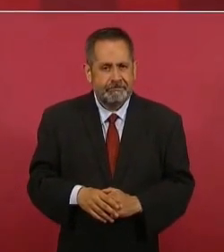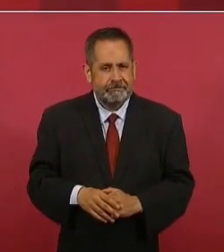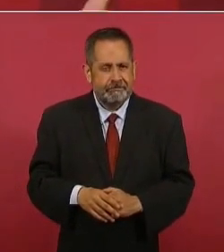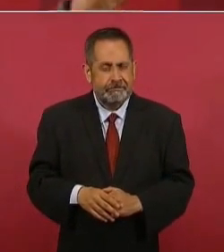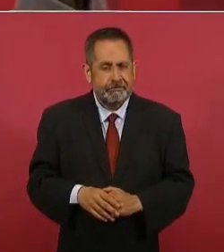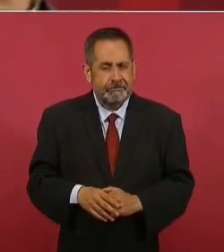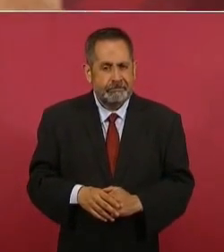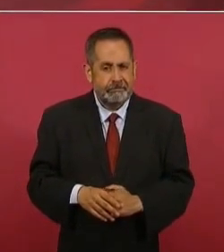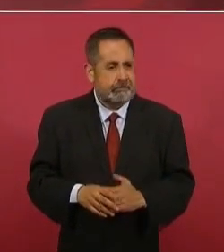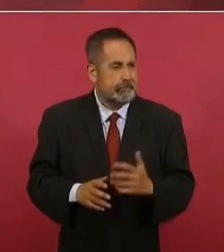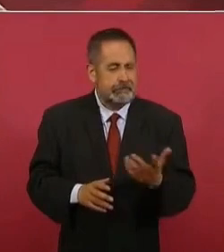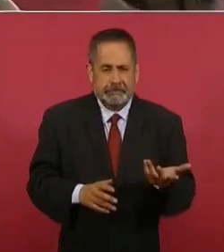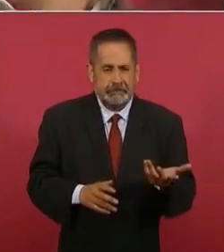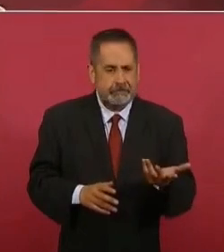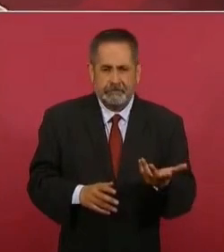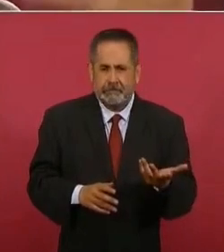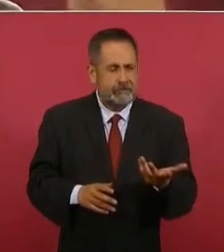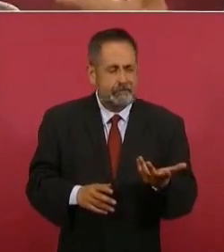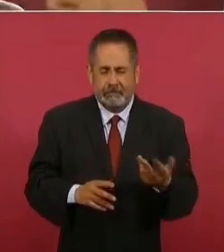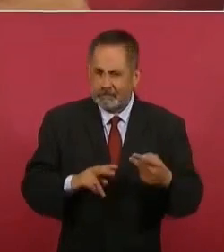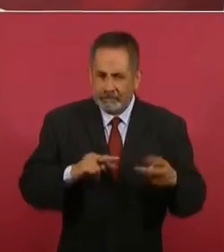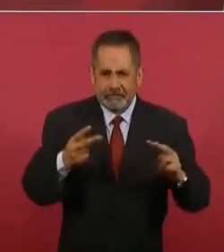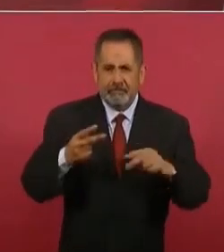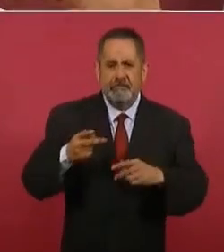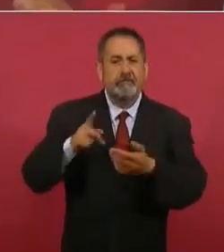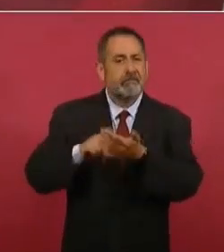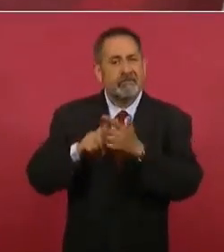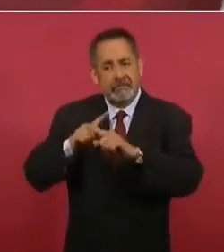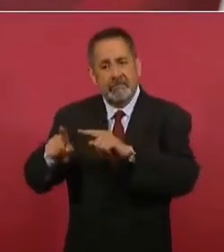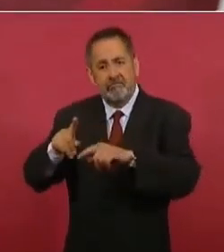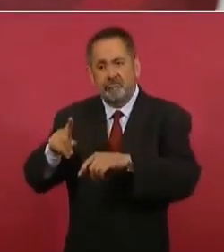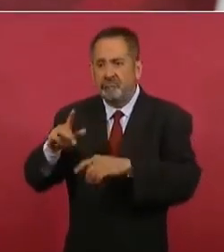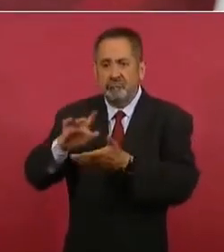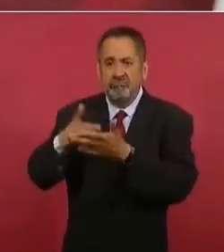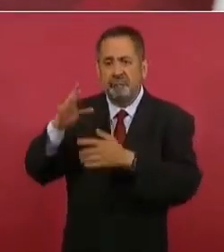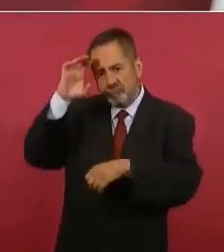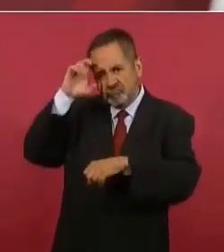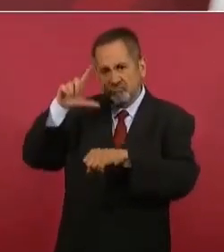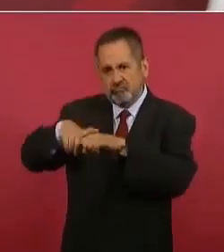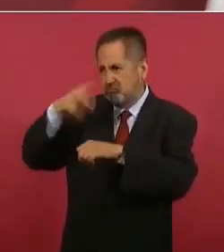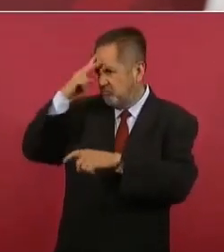cuando es que gracias a las culturas de México